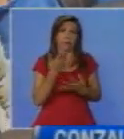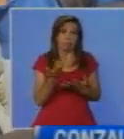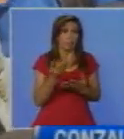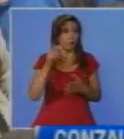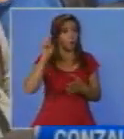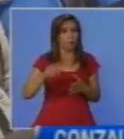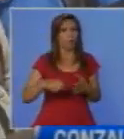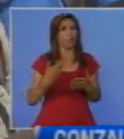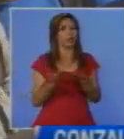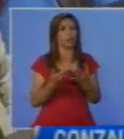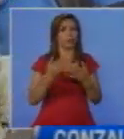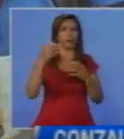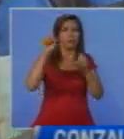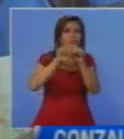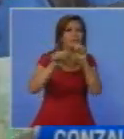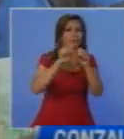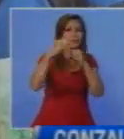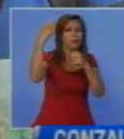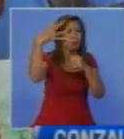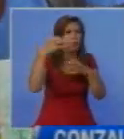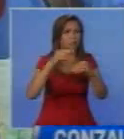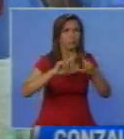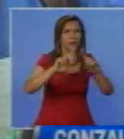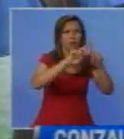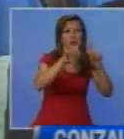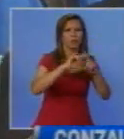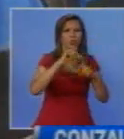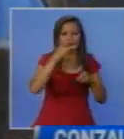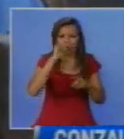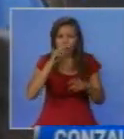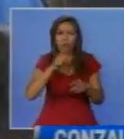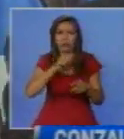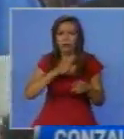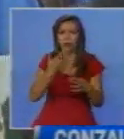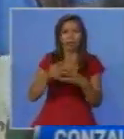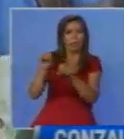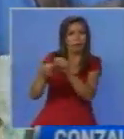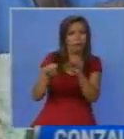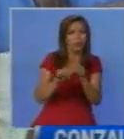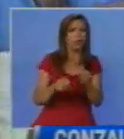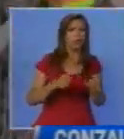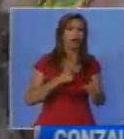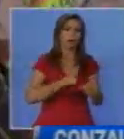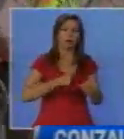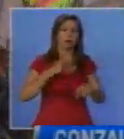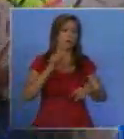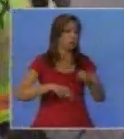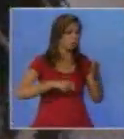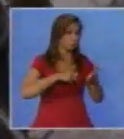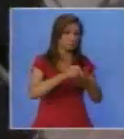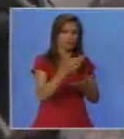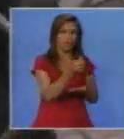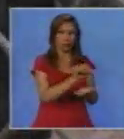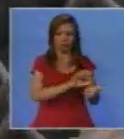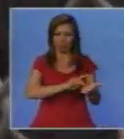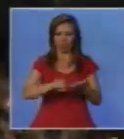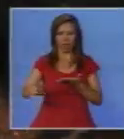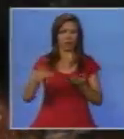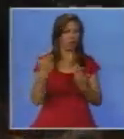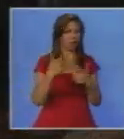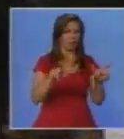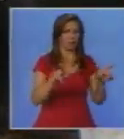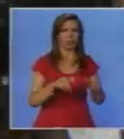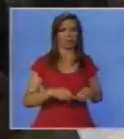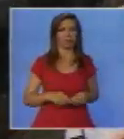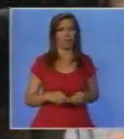ocasionado daños a niños y a personas ancianas. Ese fue el criterio de la jueza para negarnos la fianza. La policía ha negado las supuestas